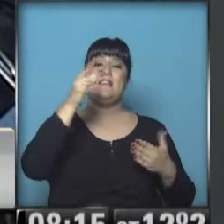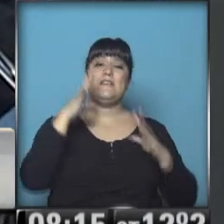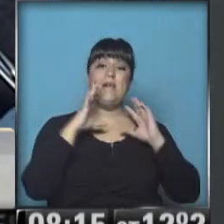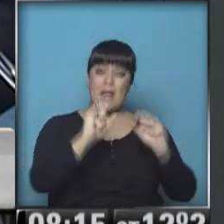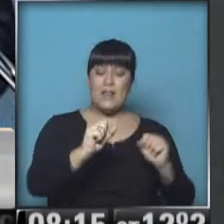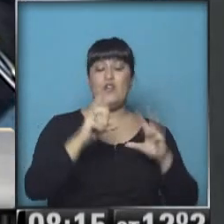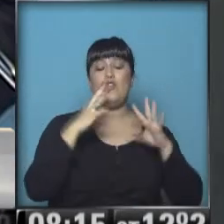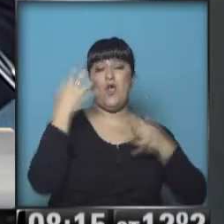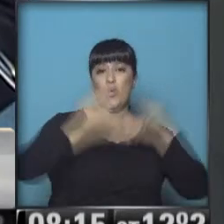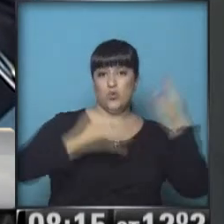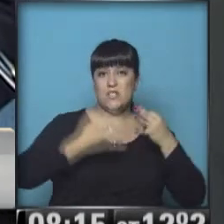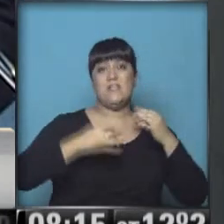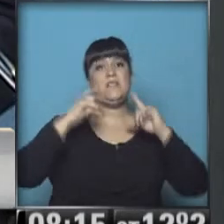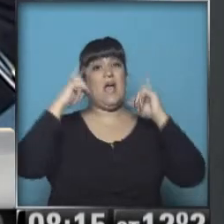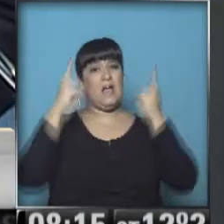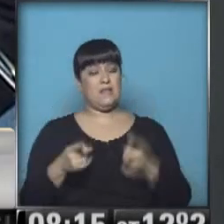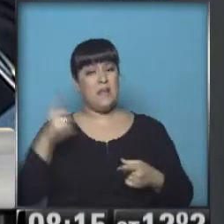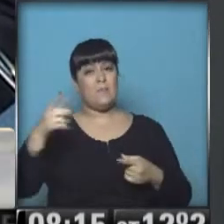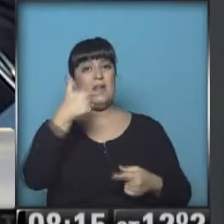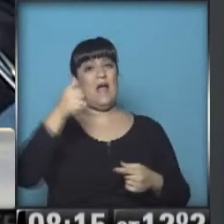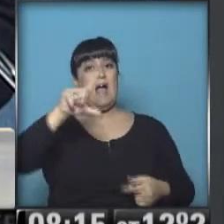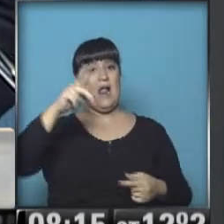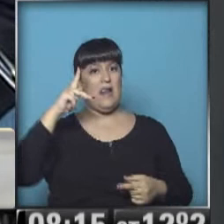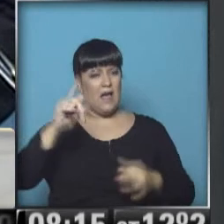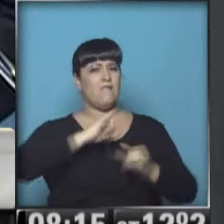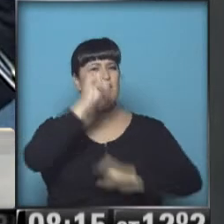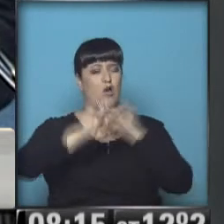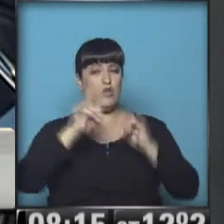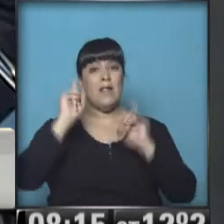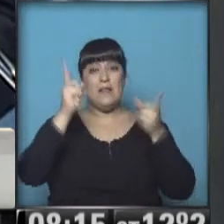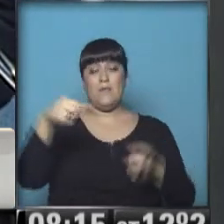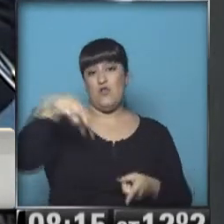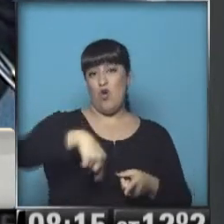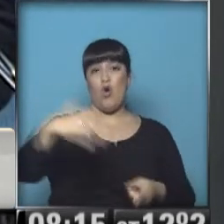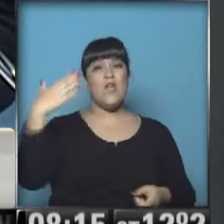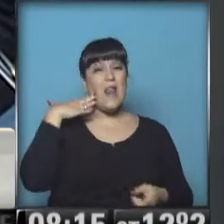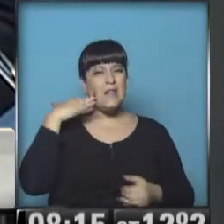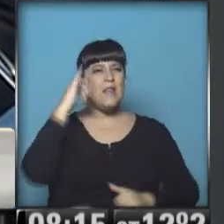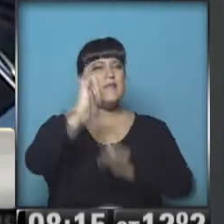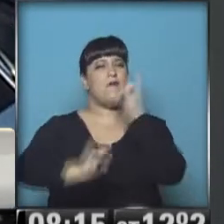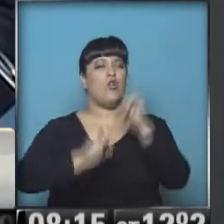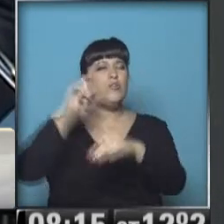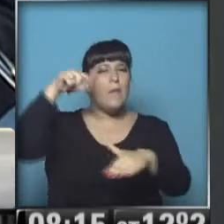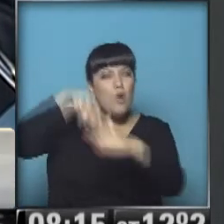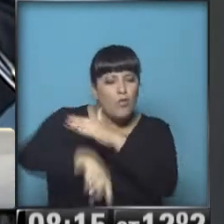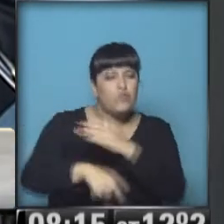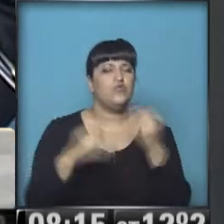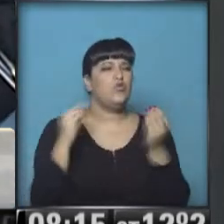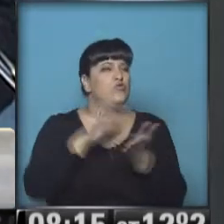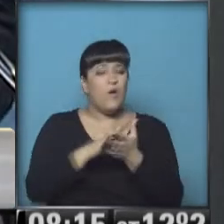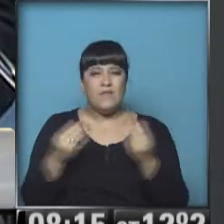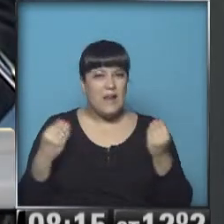alvarez y también por la tarde tendrán seguramente una comunicación exhaustiva y detallada respecto